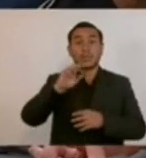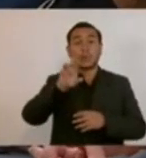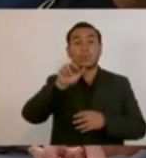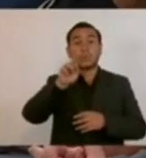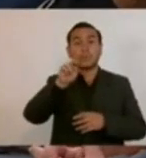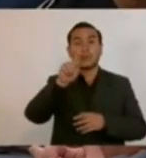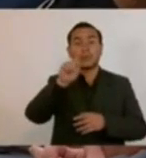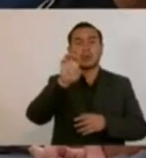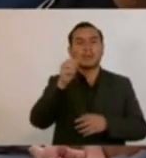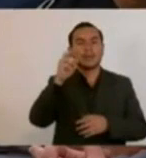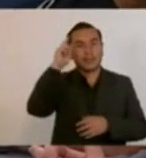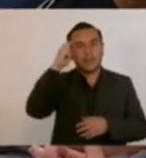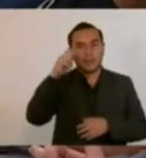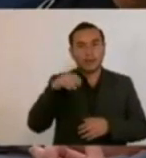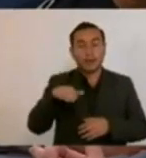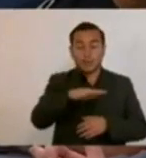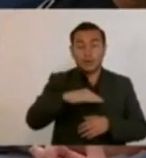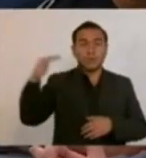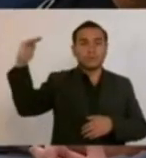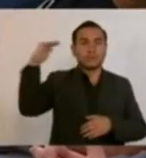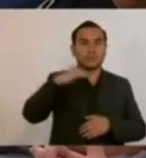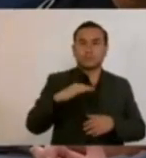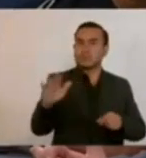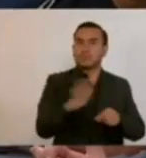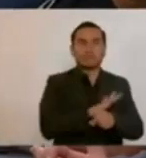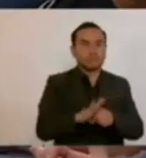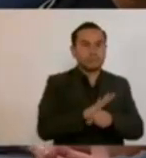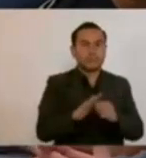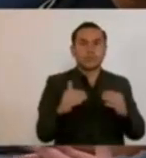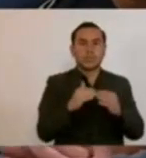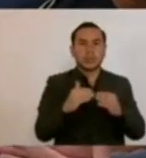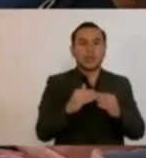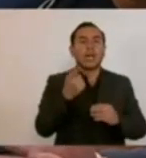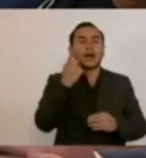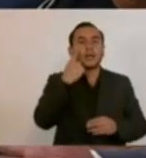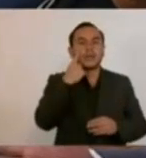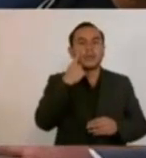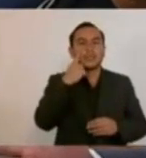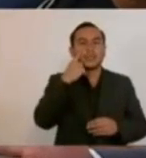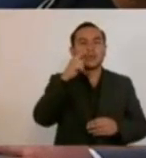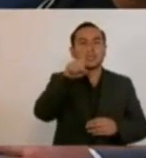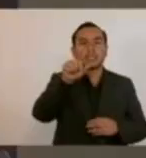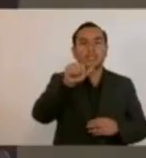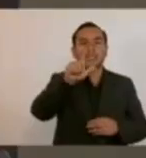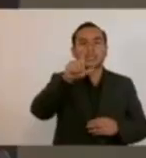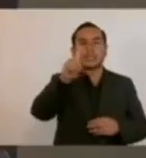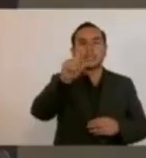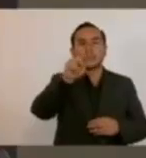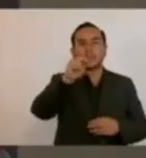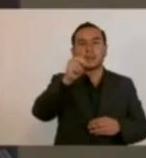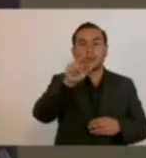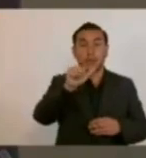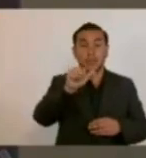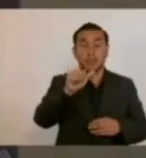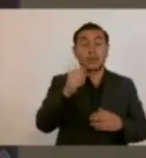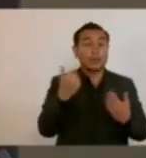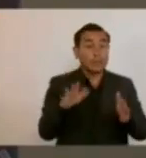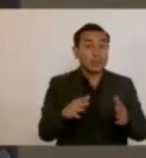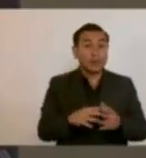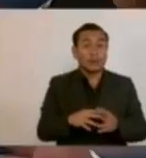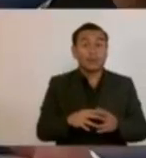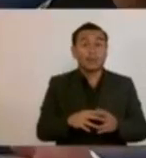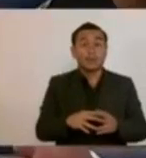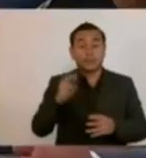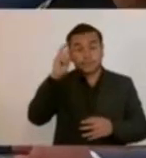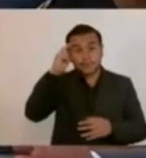que tenemos en el aeropuerto y en el Hospital Saldaña. No, cuando la gente esté en cuarentena, no, ¿cuánta gente tenemos en cuarentena?